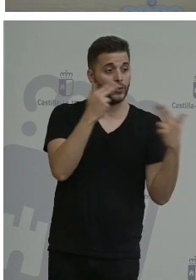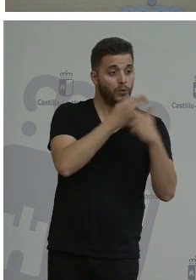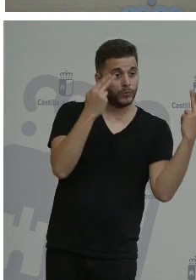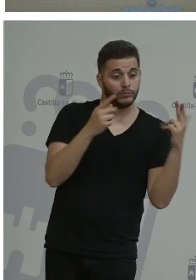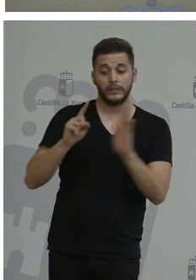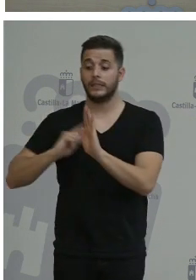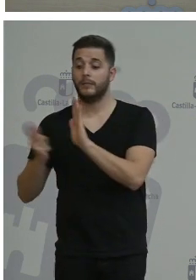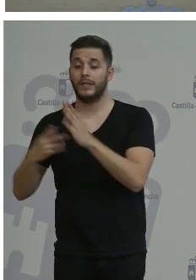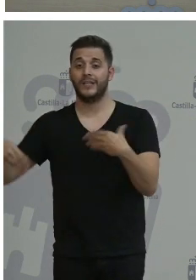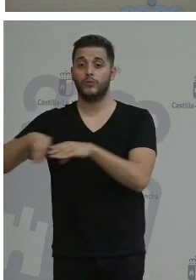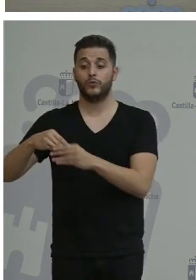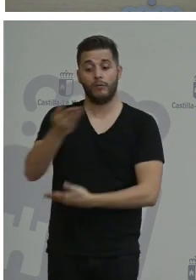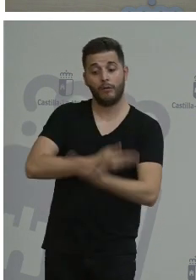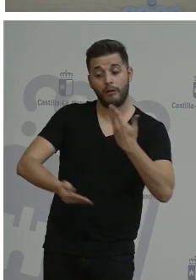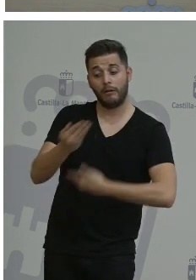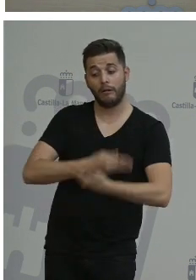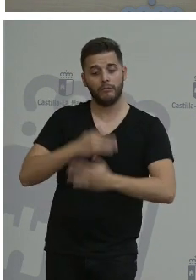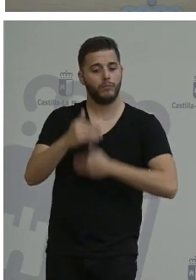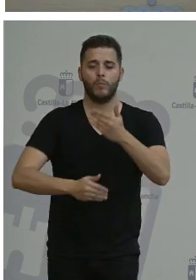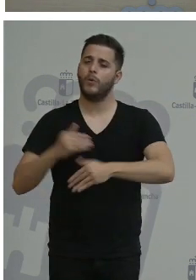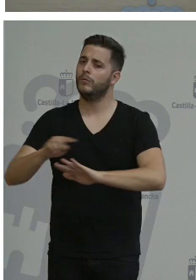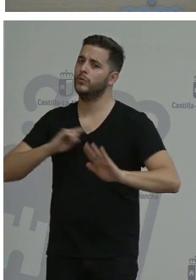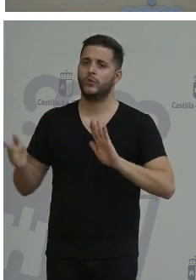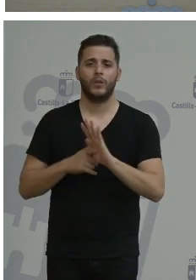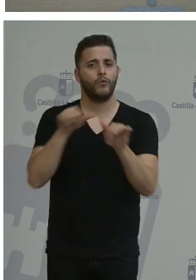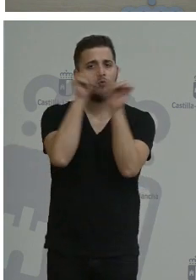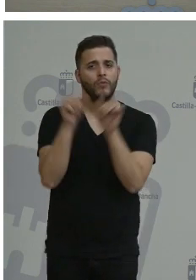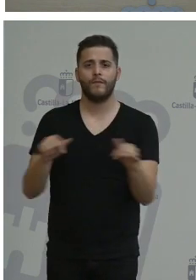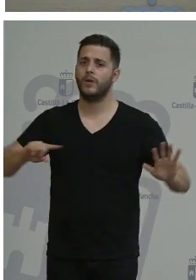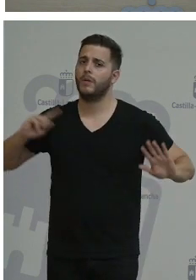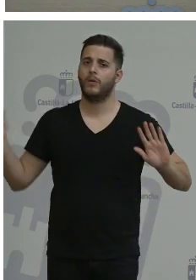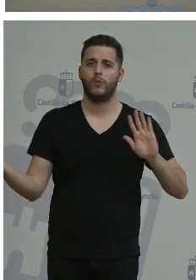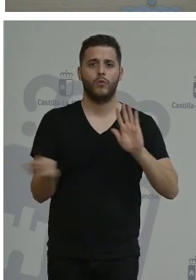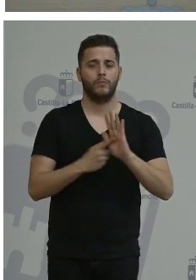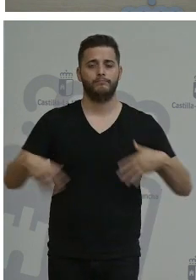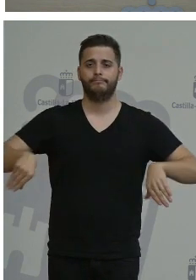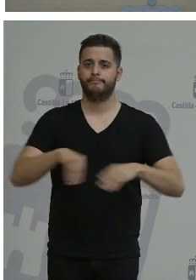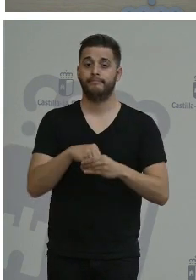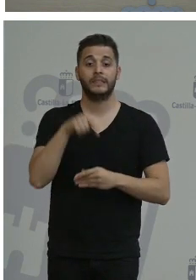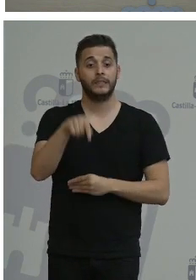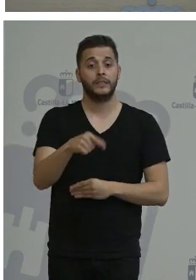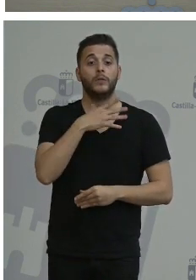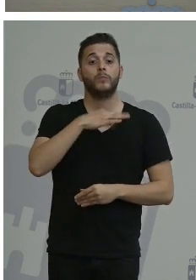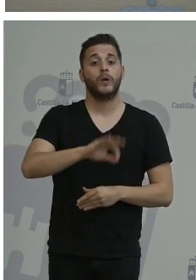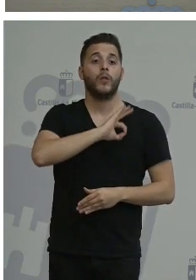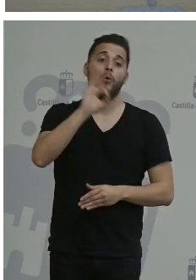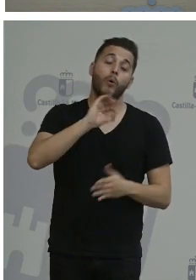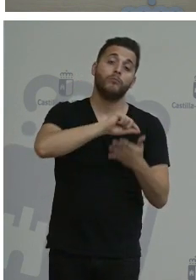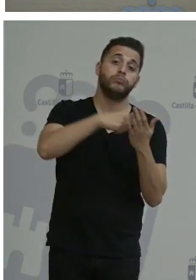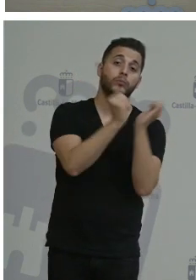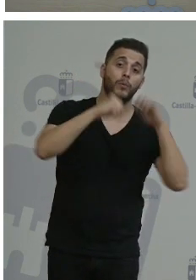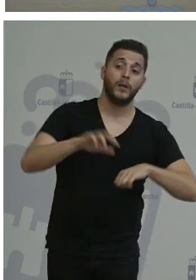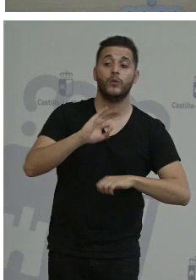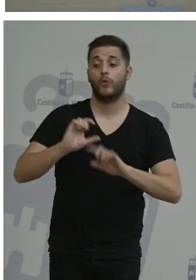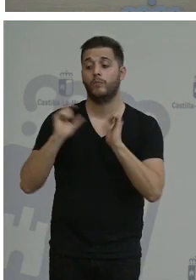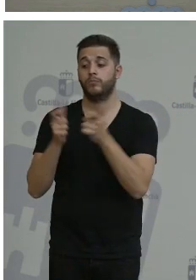Plena Inclusión durante todo el proceso de una manera integral y puede ser una colaboración o bien a través de convenios o de reuniones